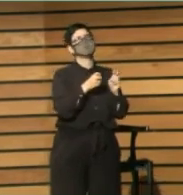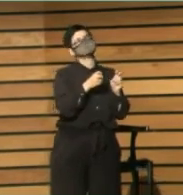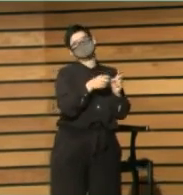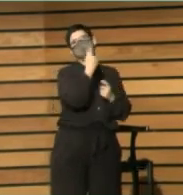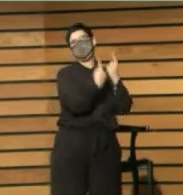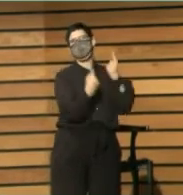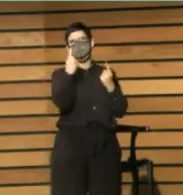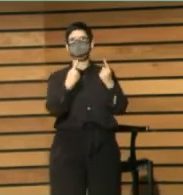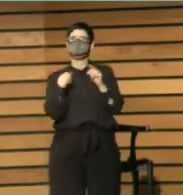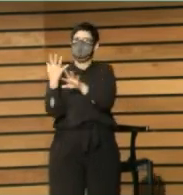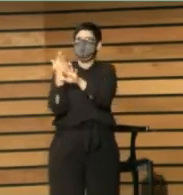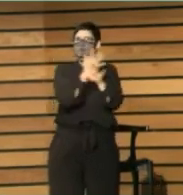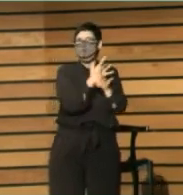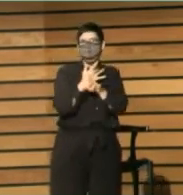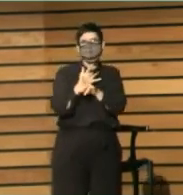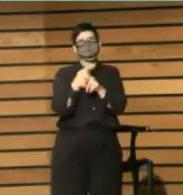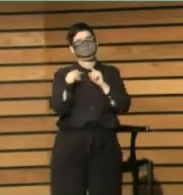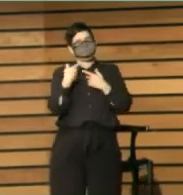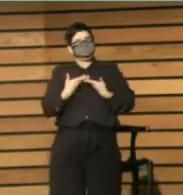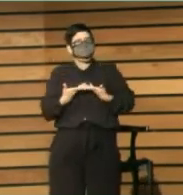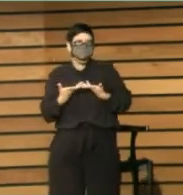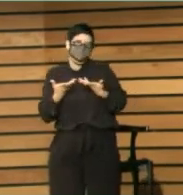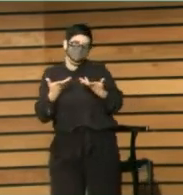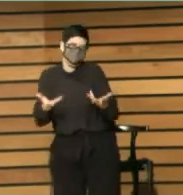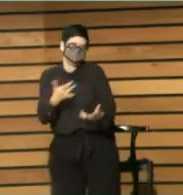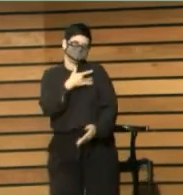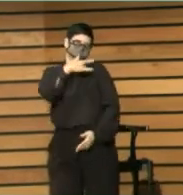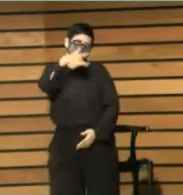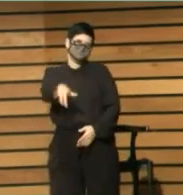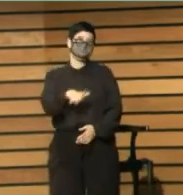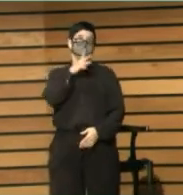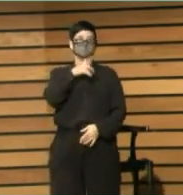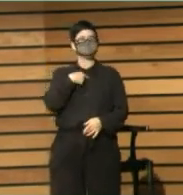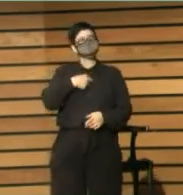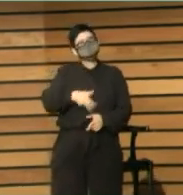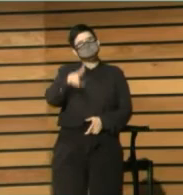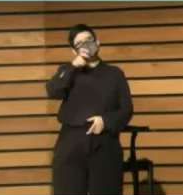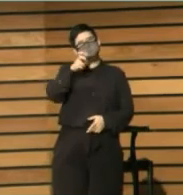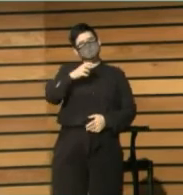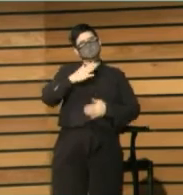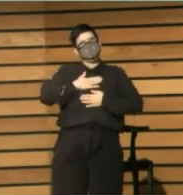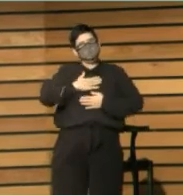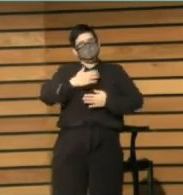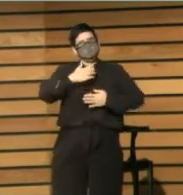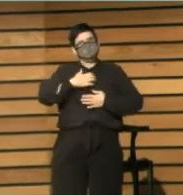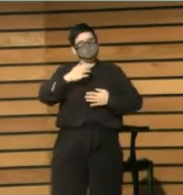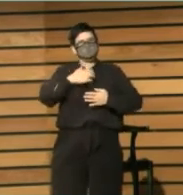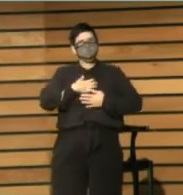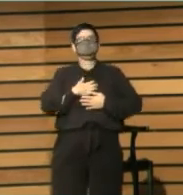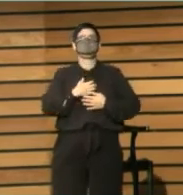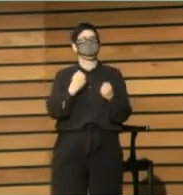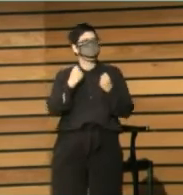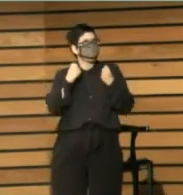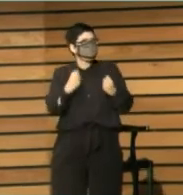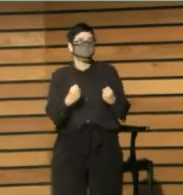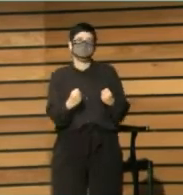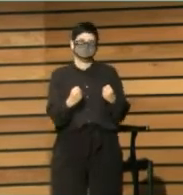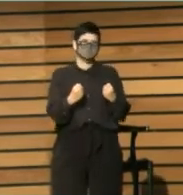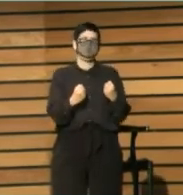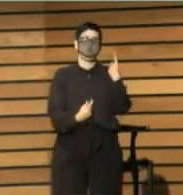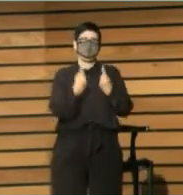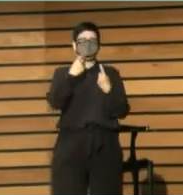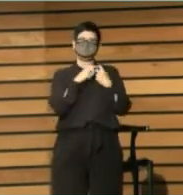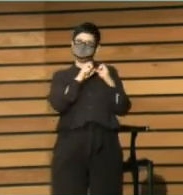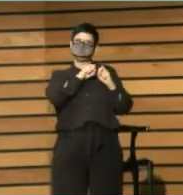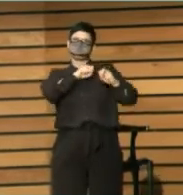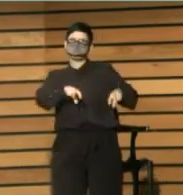seguramente, porque entonces yo había desarrollado un asma bronquial que a veces se agravaba y cuya noticia llegaba a las